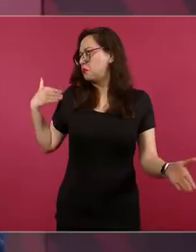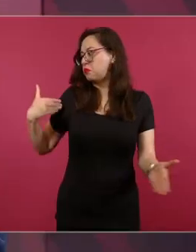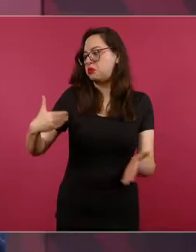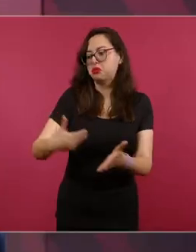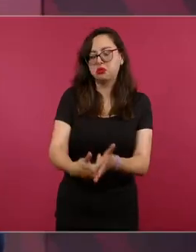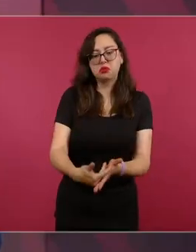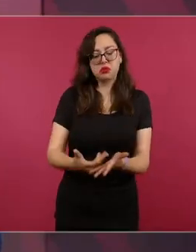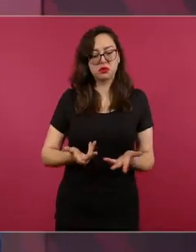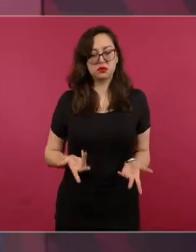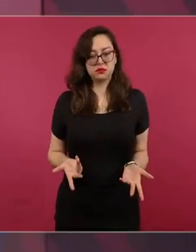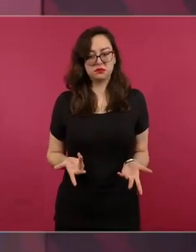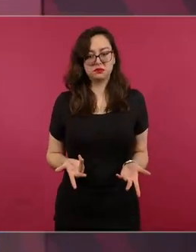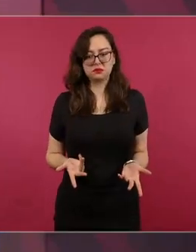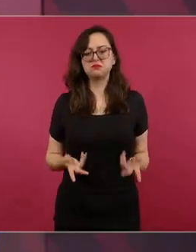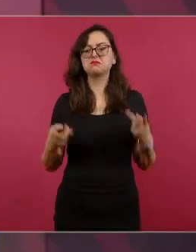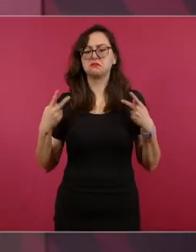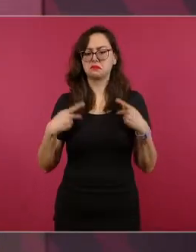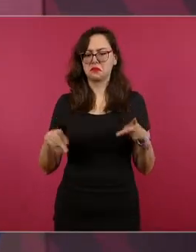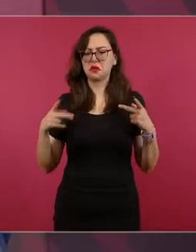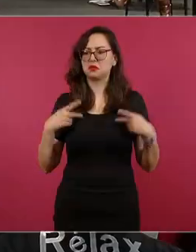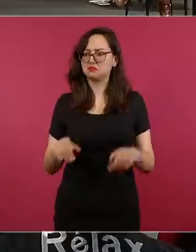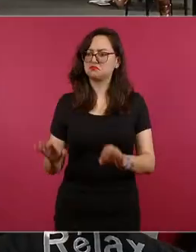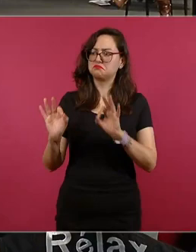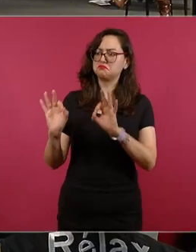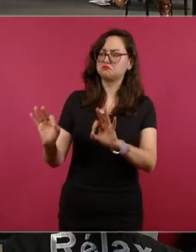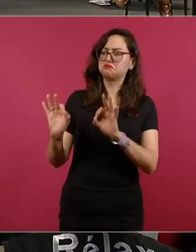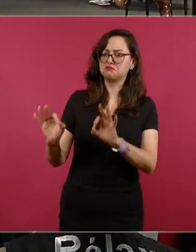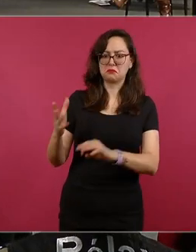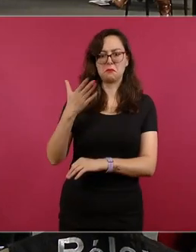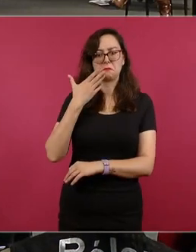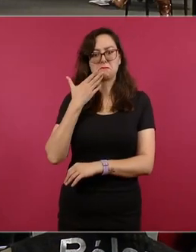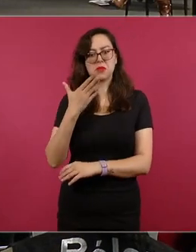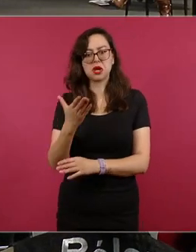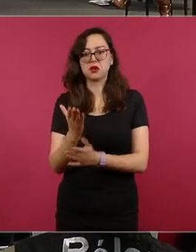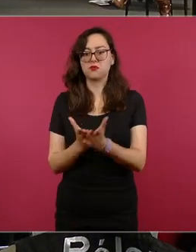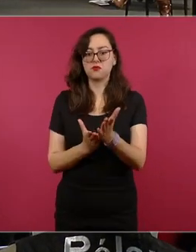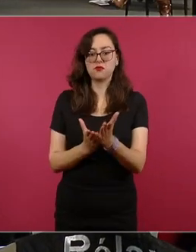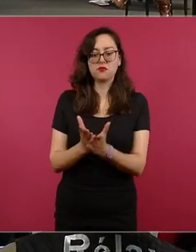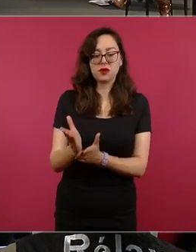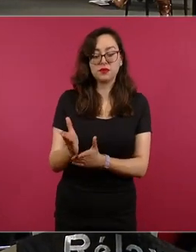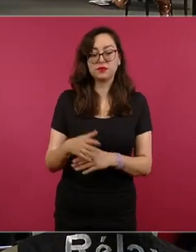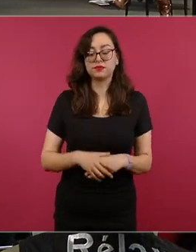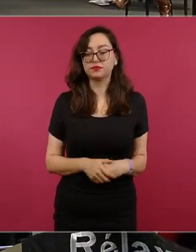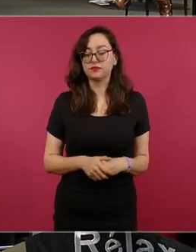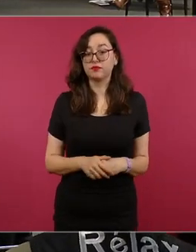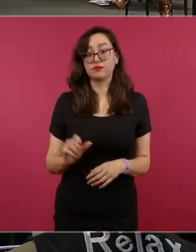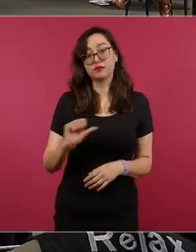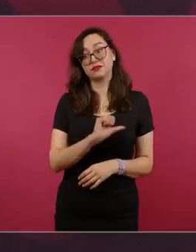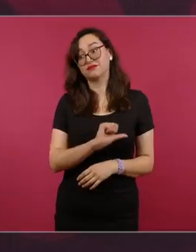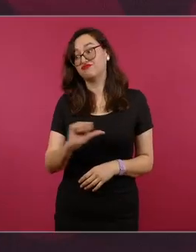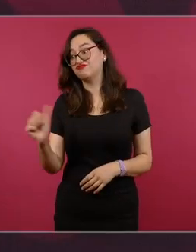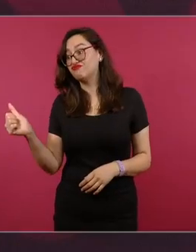Y son gentes rectas, íntegras, pero hay otros